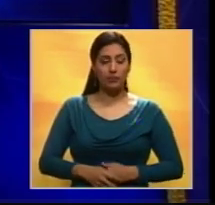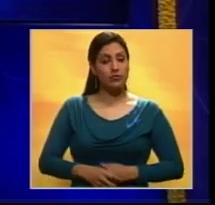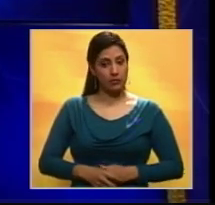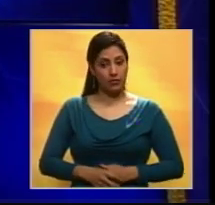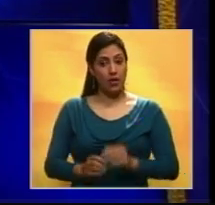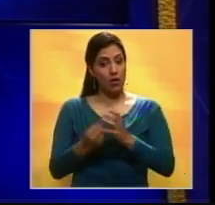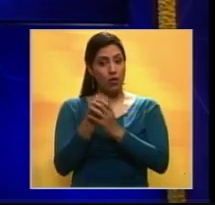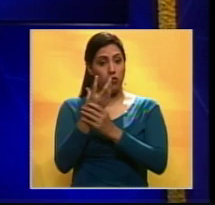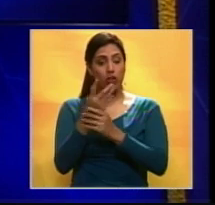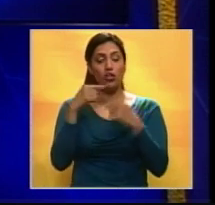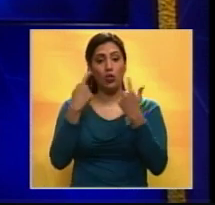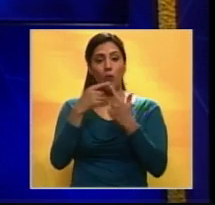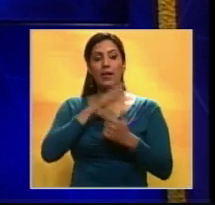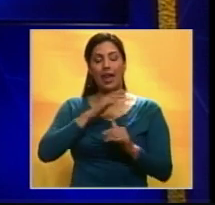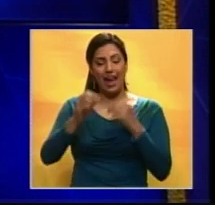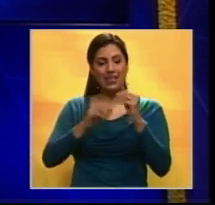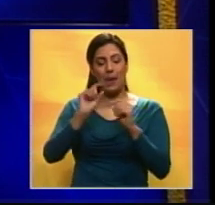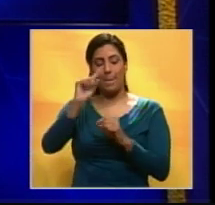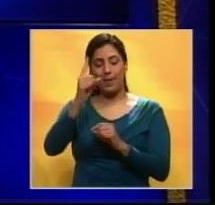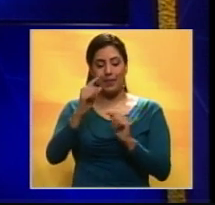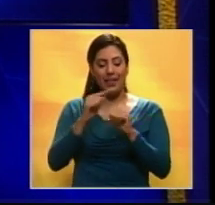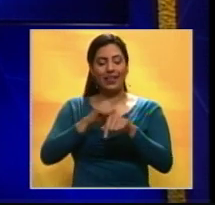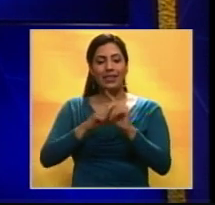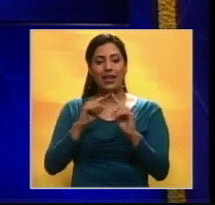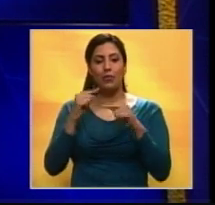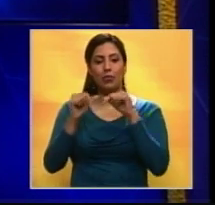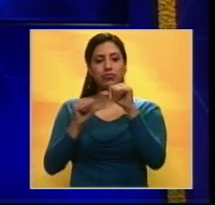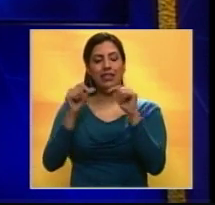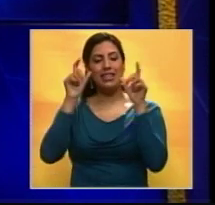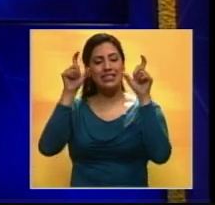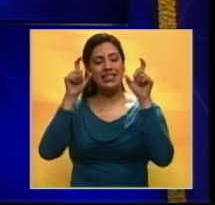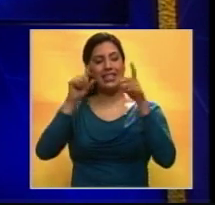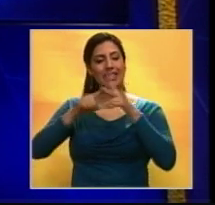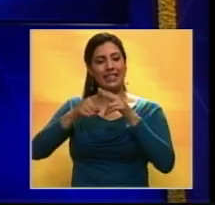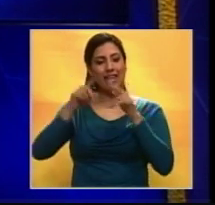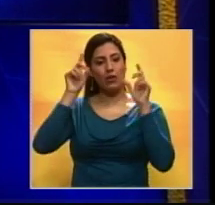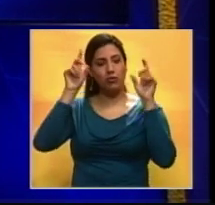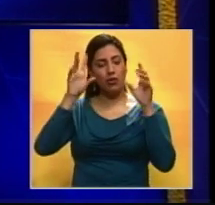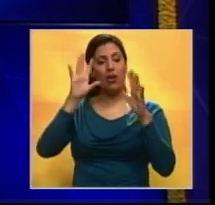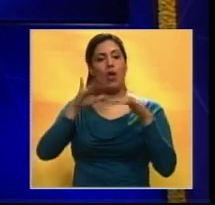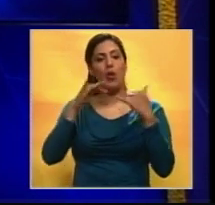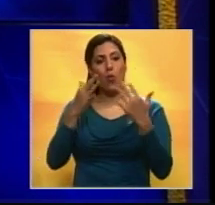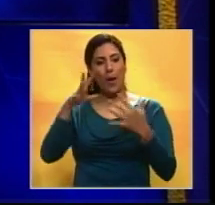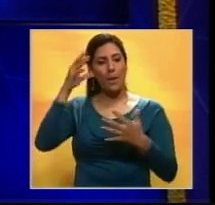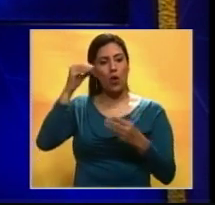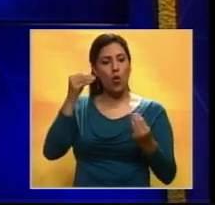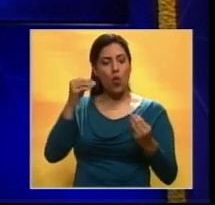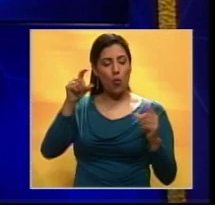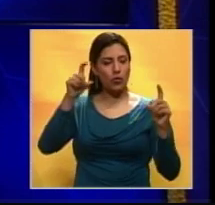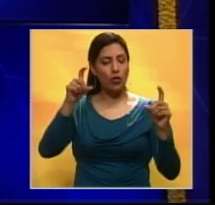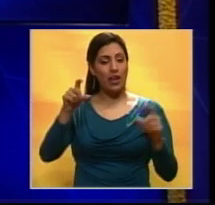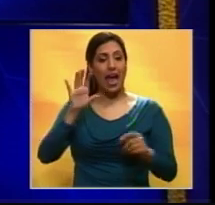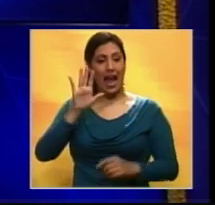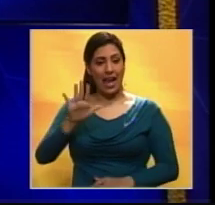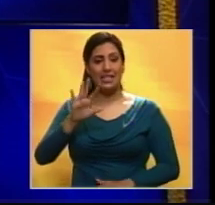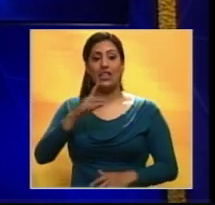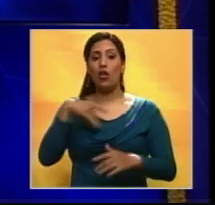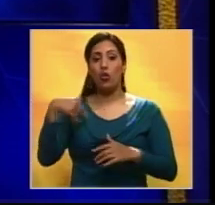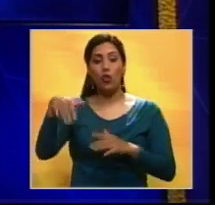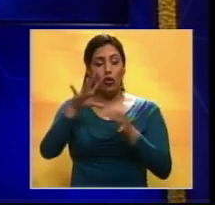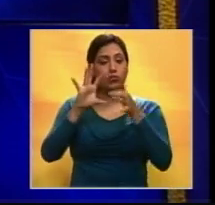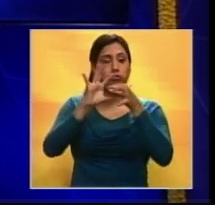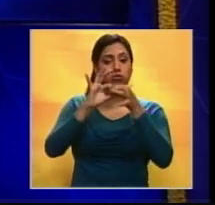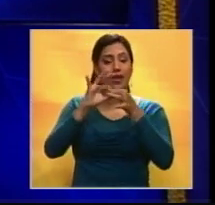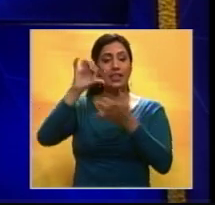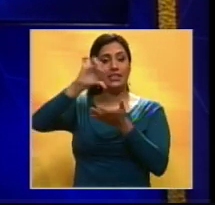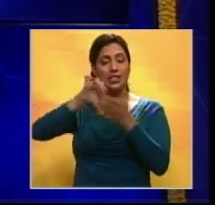La Fundación Grevis Vázquez realizó la primera etapa del ciclo de talleres para entrenadores Fórmate para Entrenar, una actividad efectuada en alianza